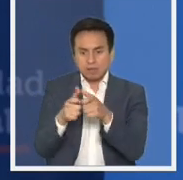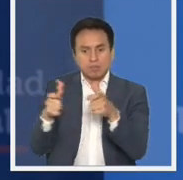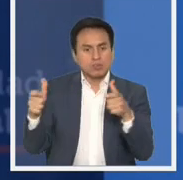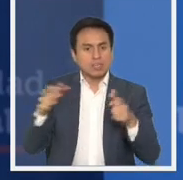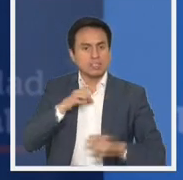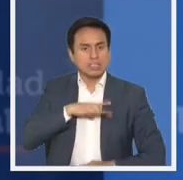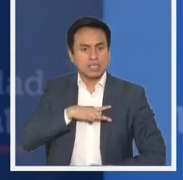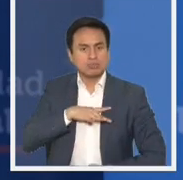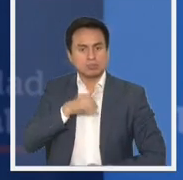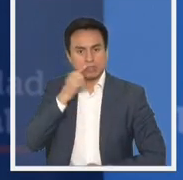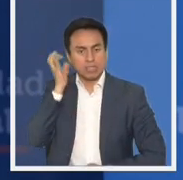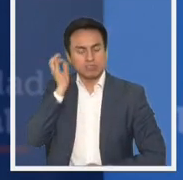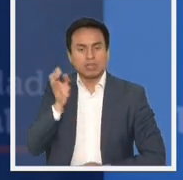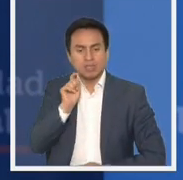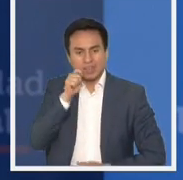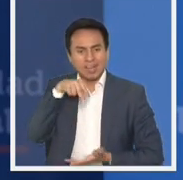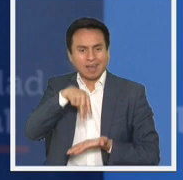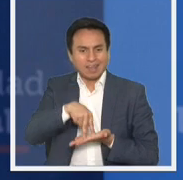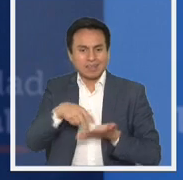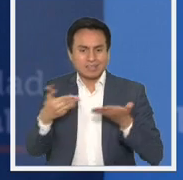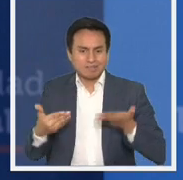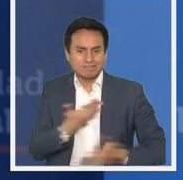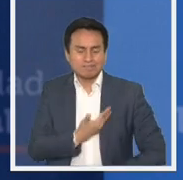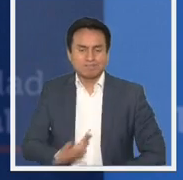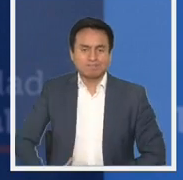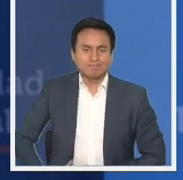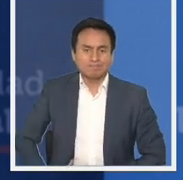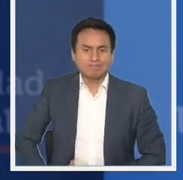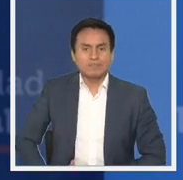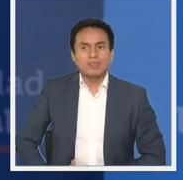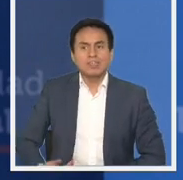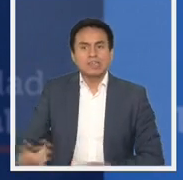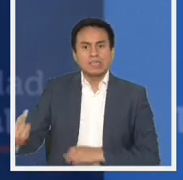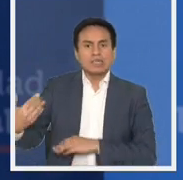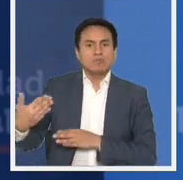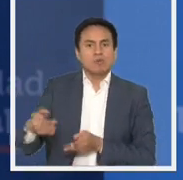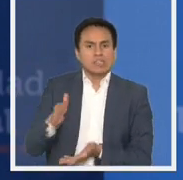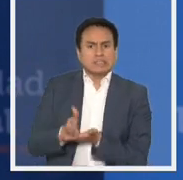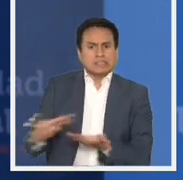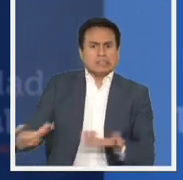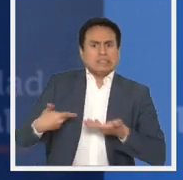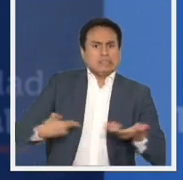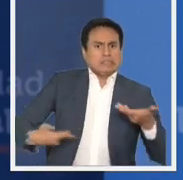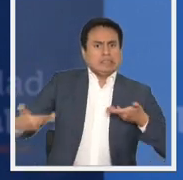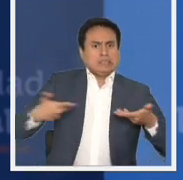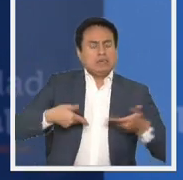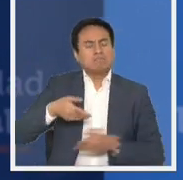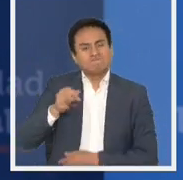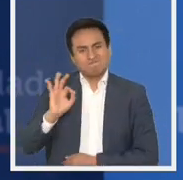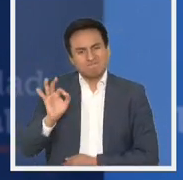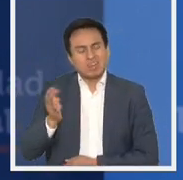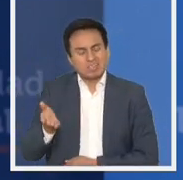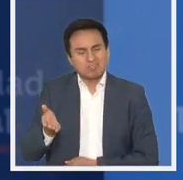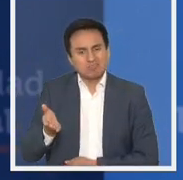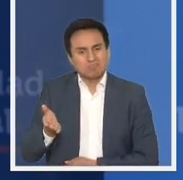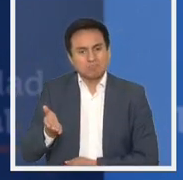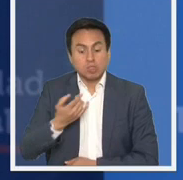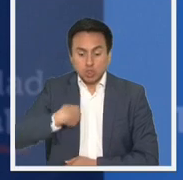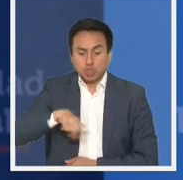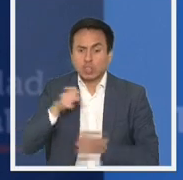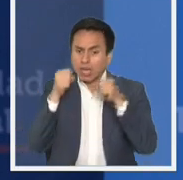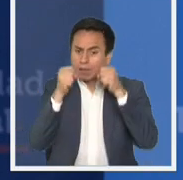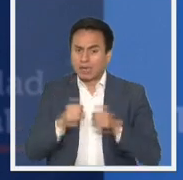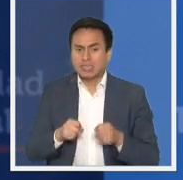de los chilenos y chilenas que estamos aquí y que nos exigen con toda razón que